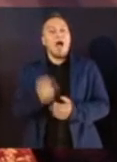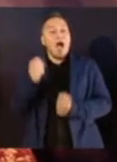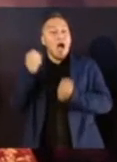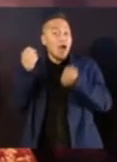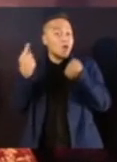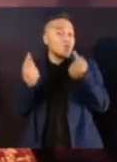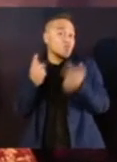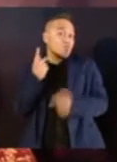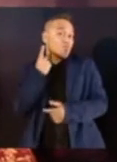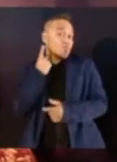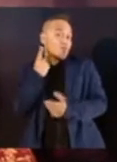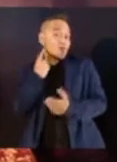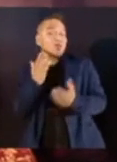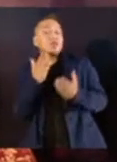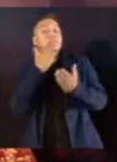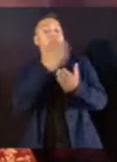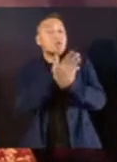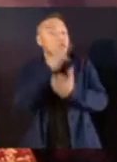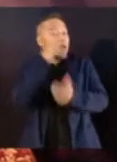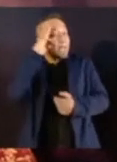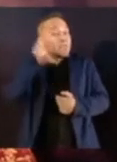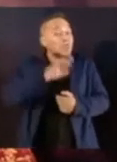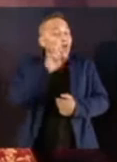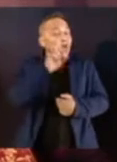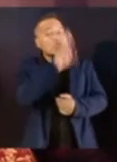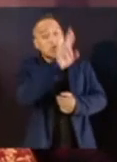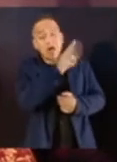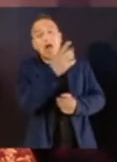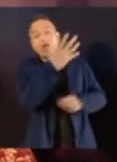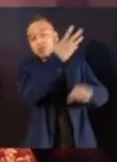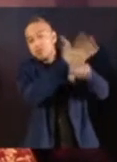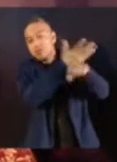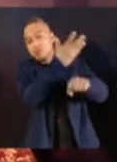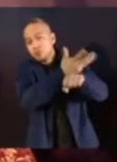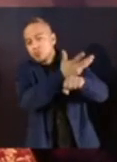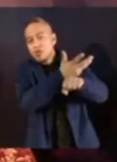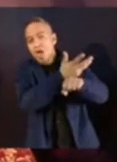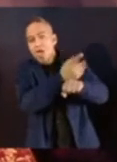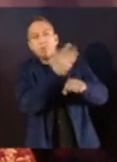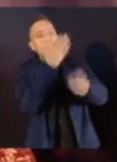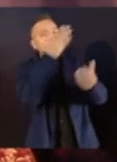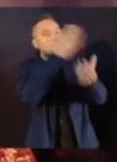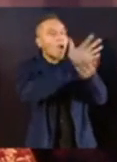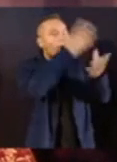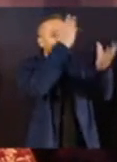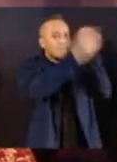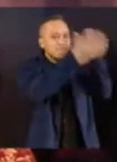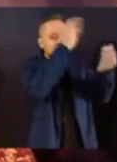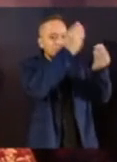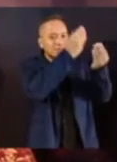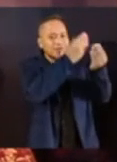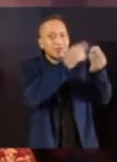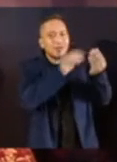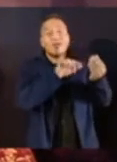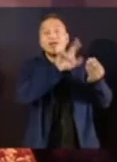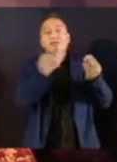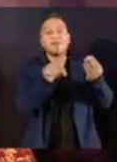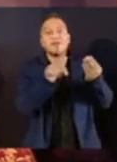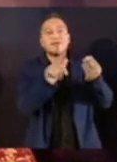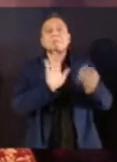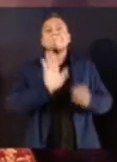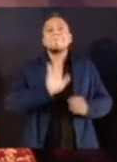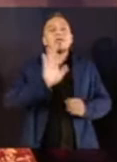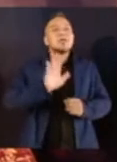un roce, diría yo, con la educación anglosajona, y ya por eso perdieron su sentido